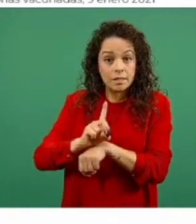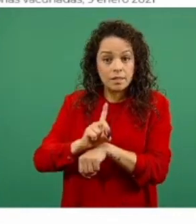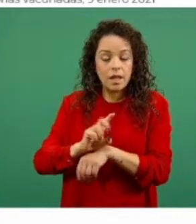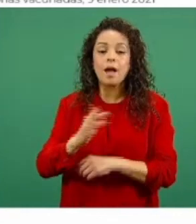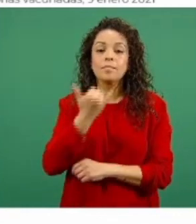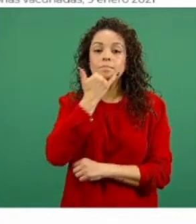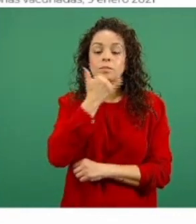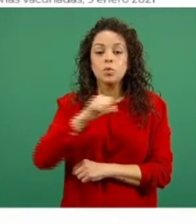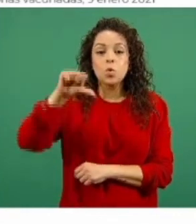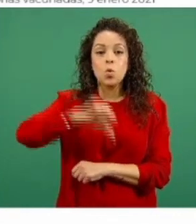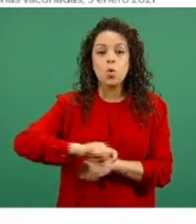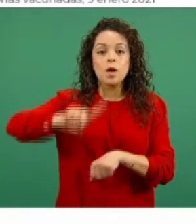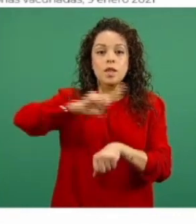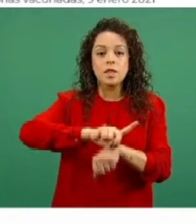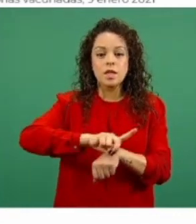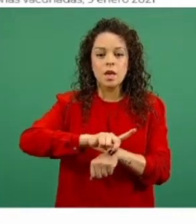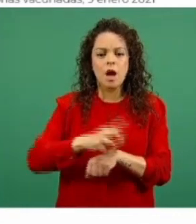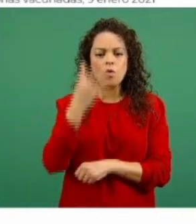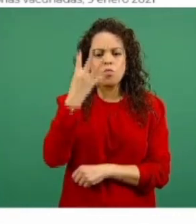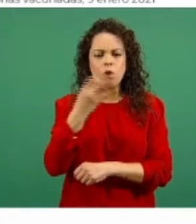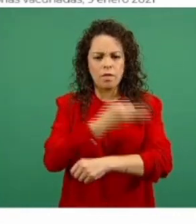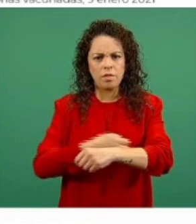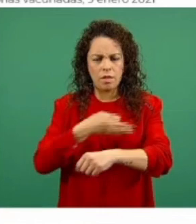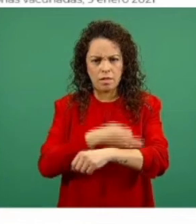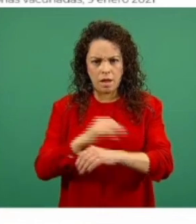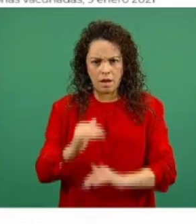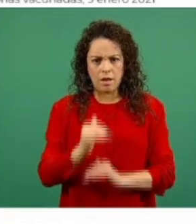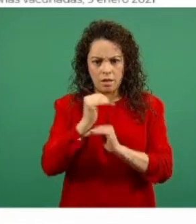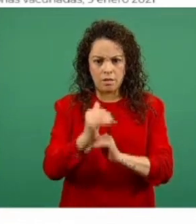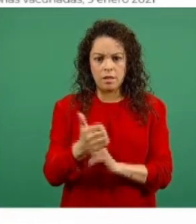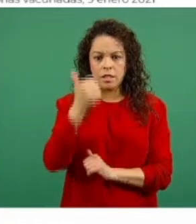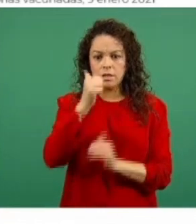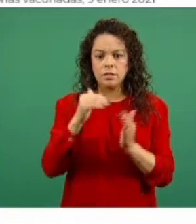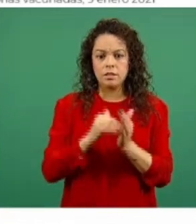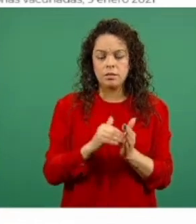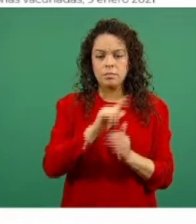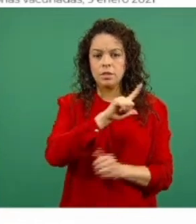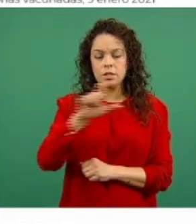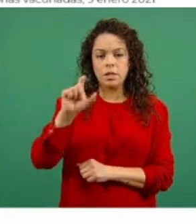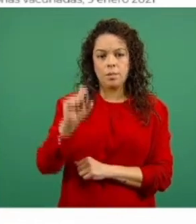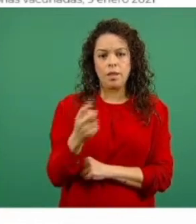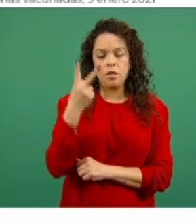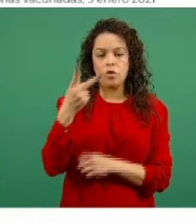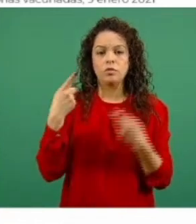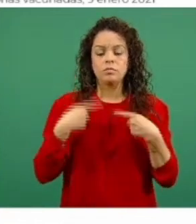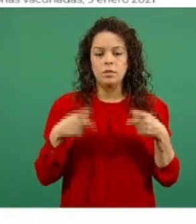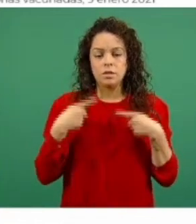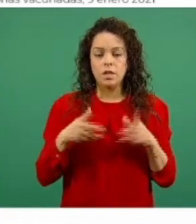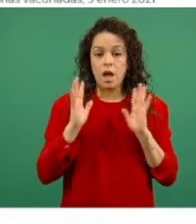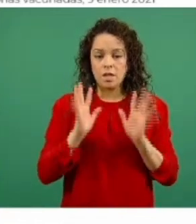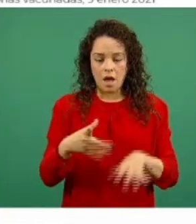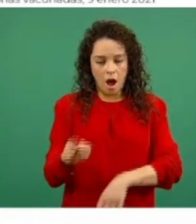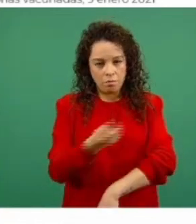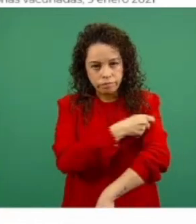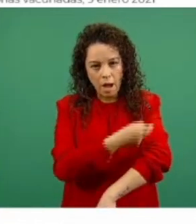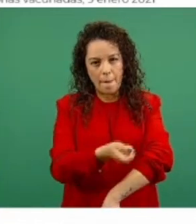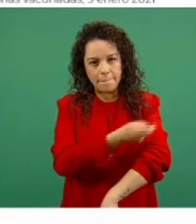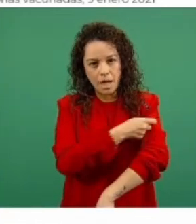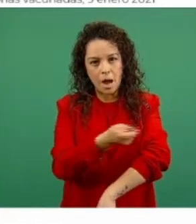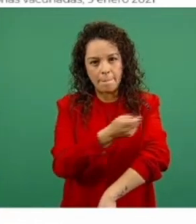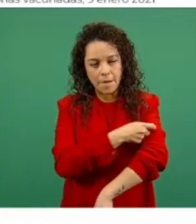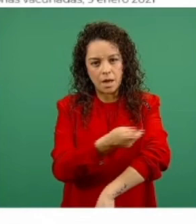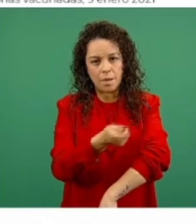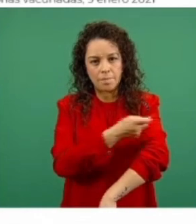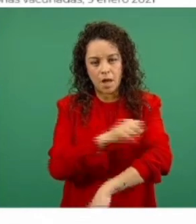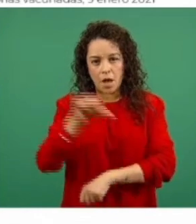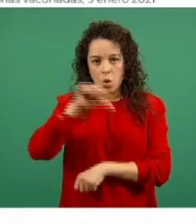hoy, con hasta las 4 de la tarde, son 6,722 personas que se han vacunado el día de